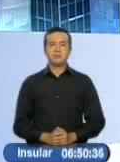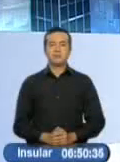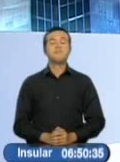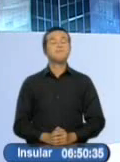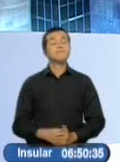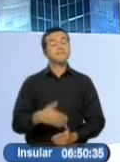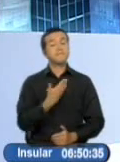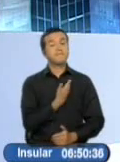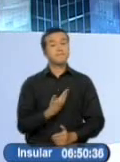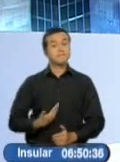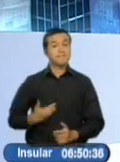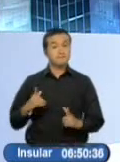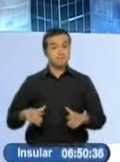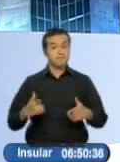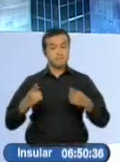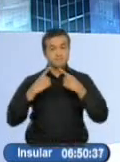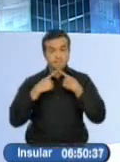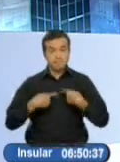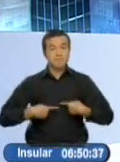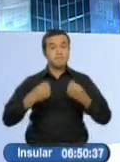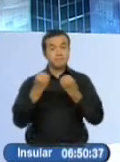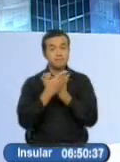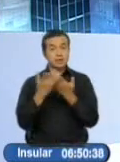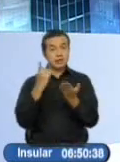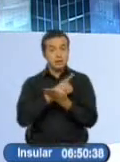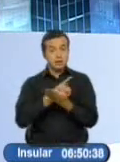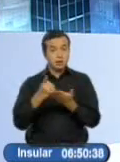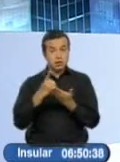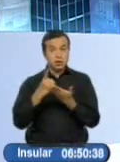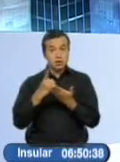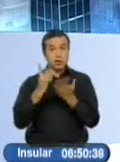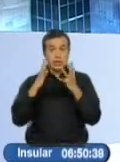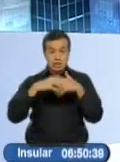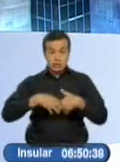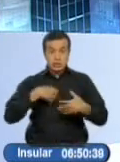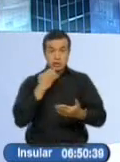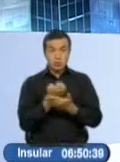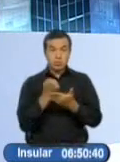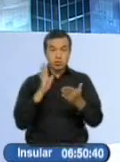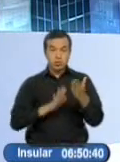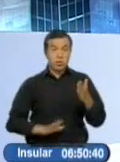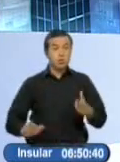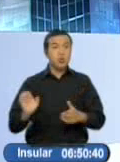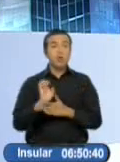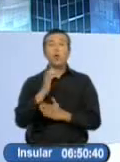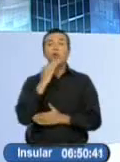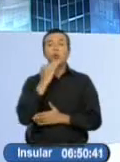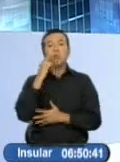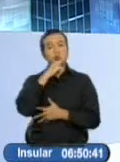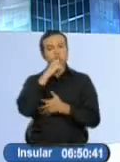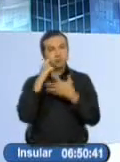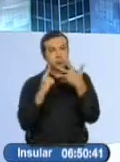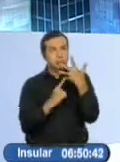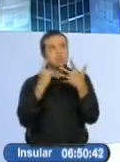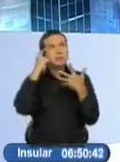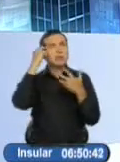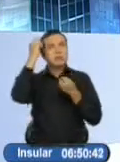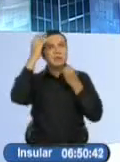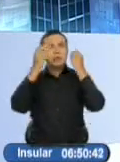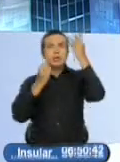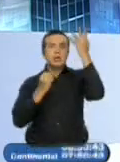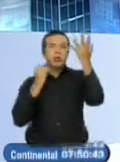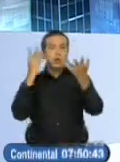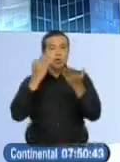El primer mandatario Lenín Moreno insistió en su mensaje semanal en que la salida a la crisis económica del Ecuador será a través de medidas creativas y no mediante